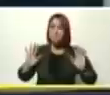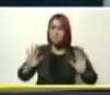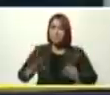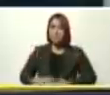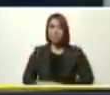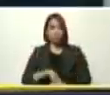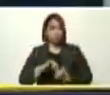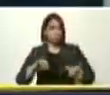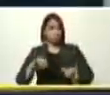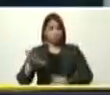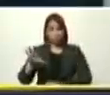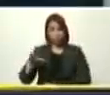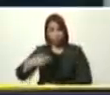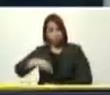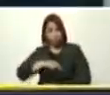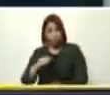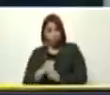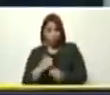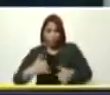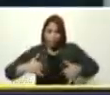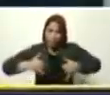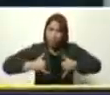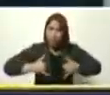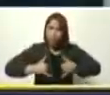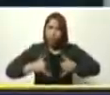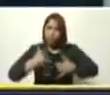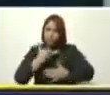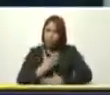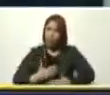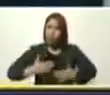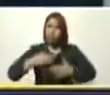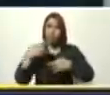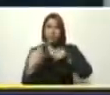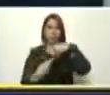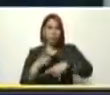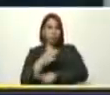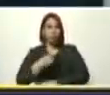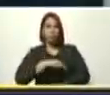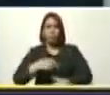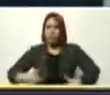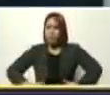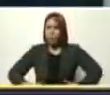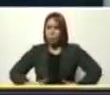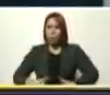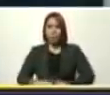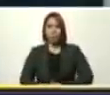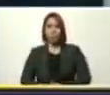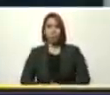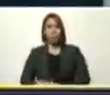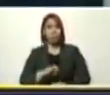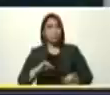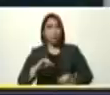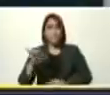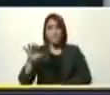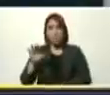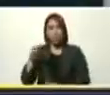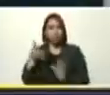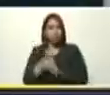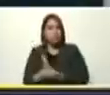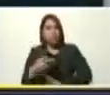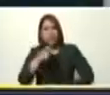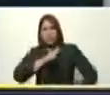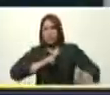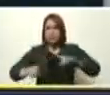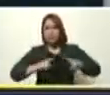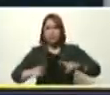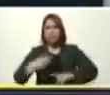Ya depende de nuestro trabajo, de la calidad revolucionaria de nuestro esfuerzo. Ya depende de la eficacia